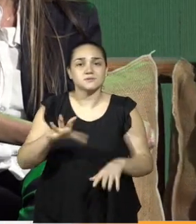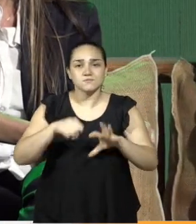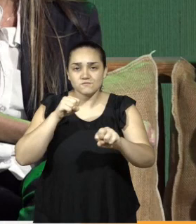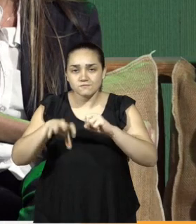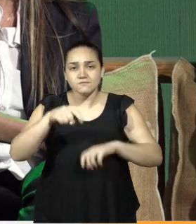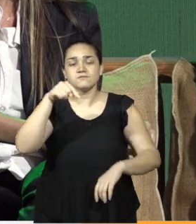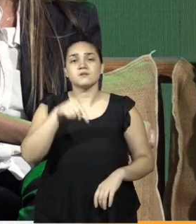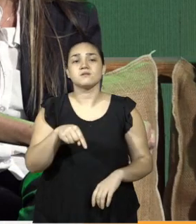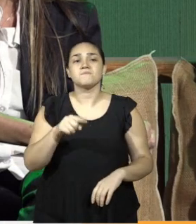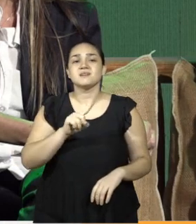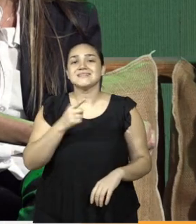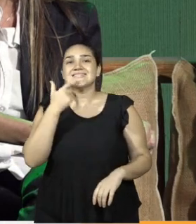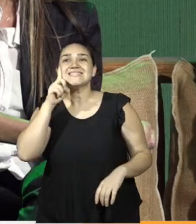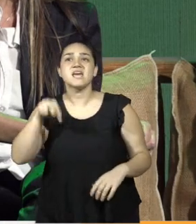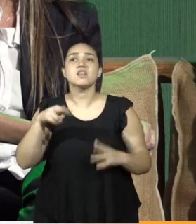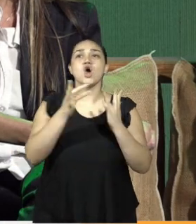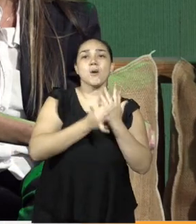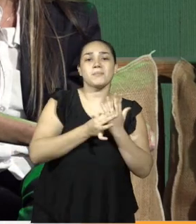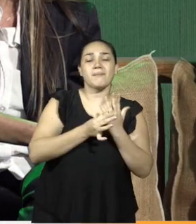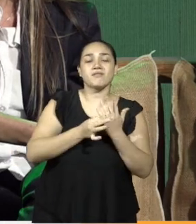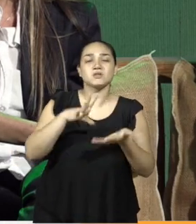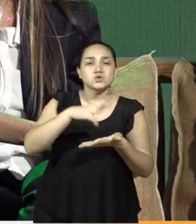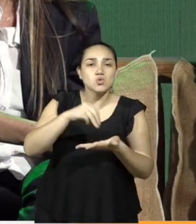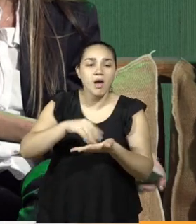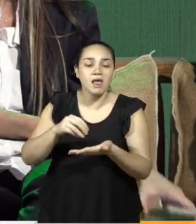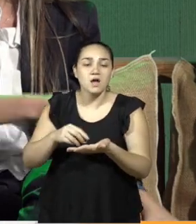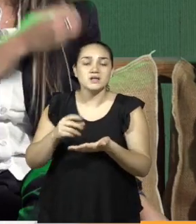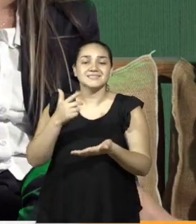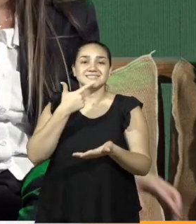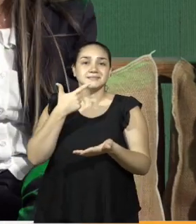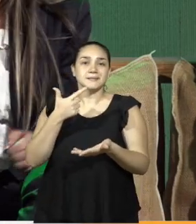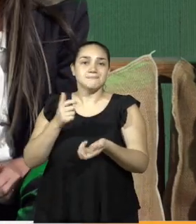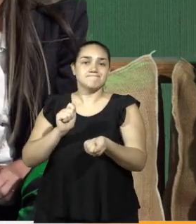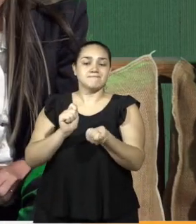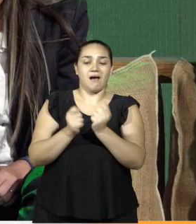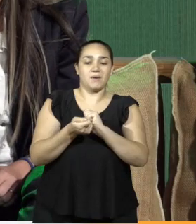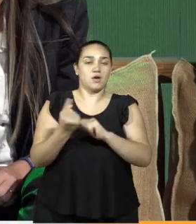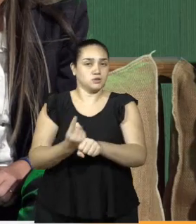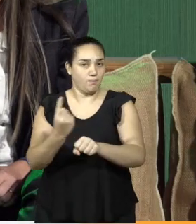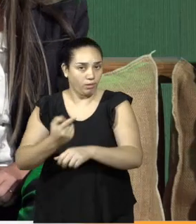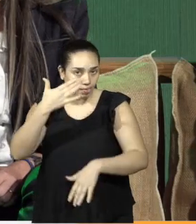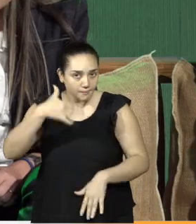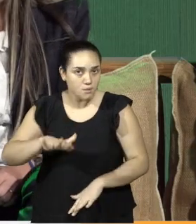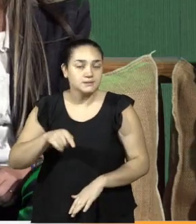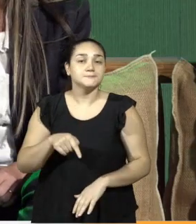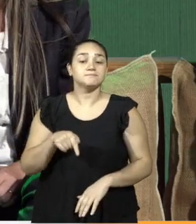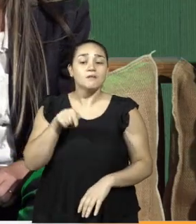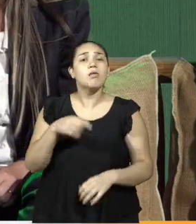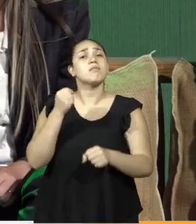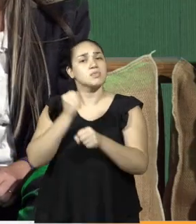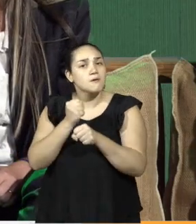comprometido suelo en forma irreversible. Entonces, sobre eso se está trabajando